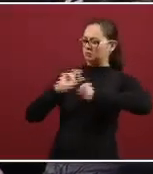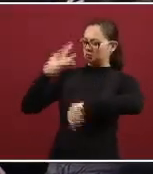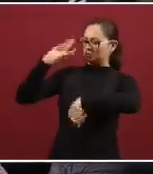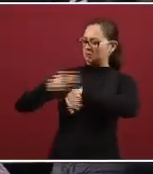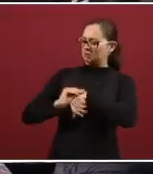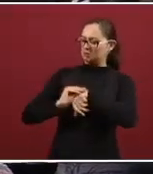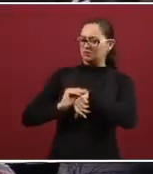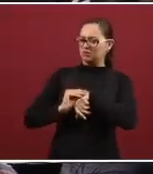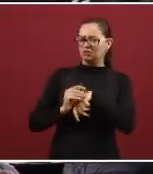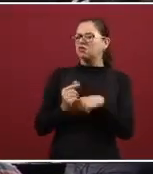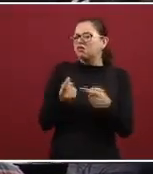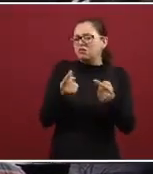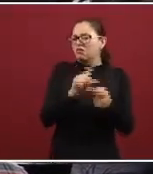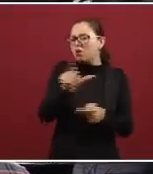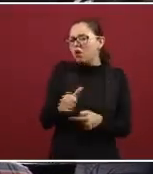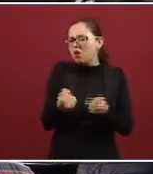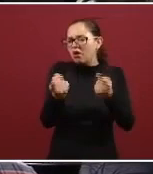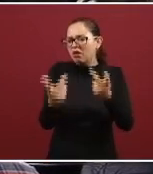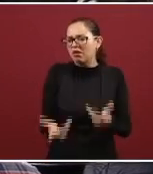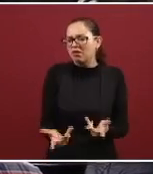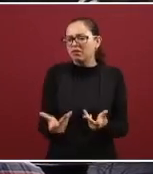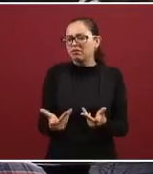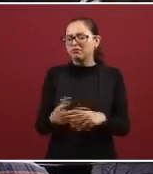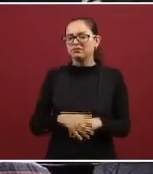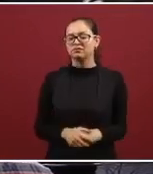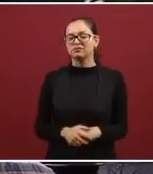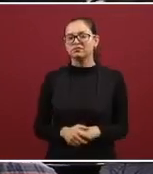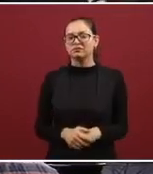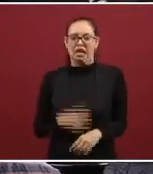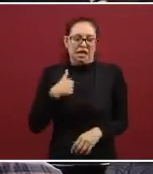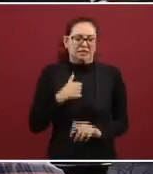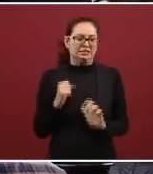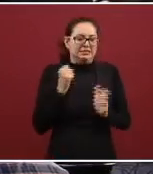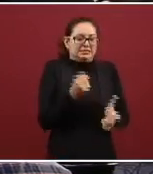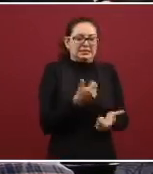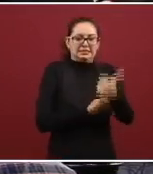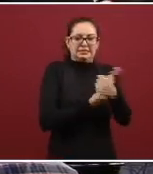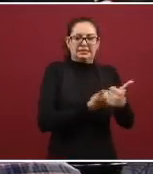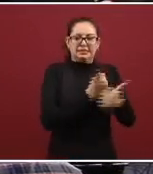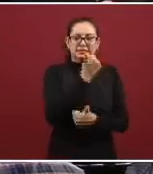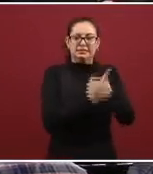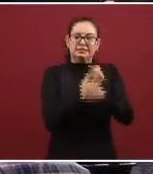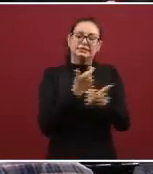y se fueron al mercado financiero,